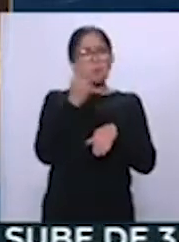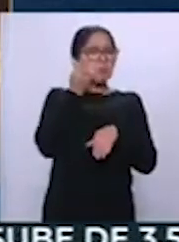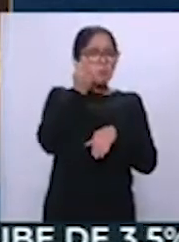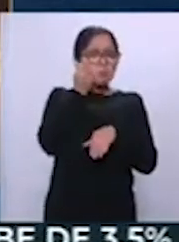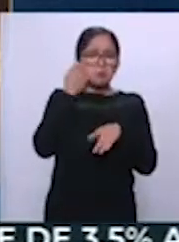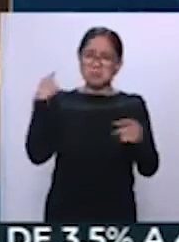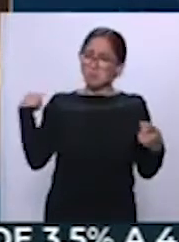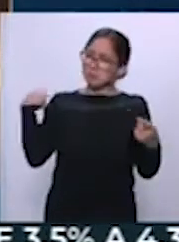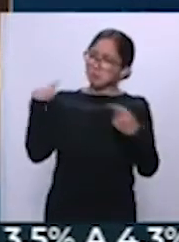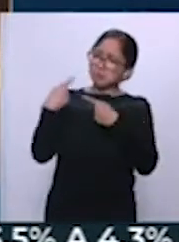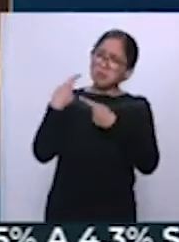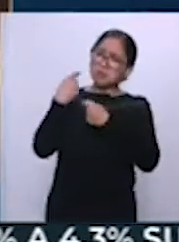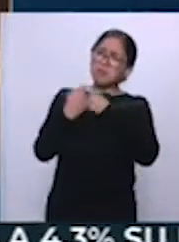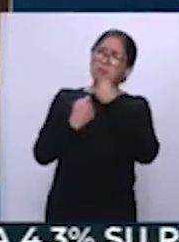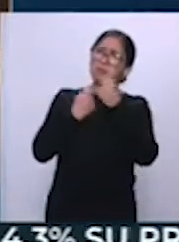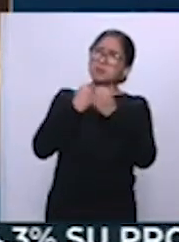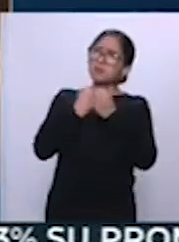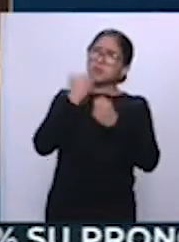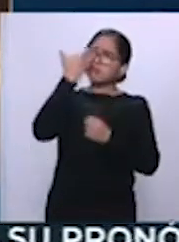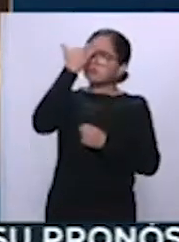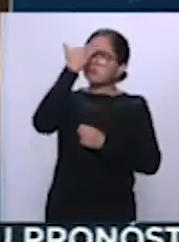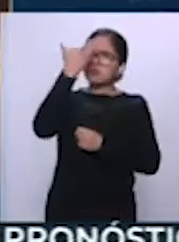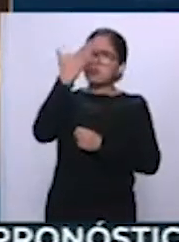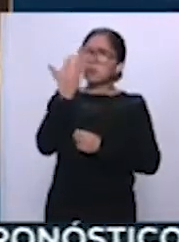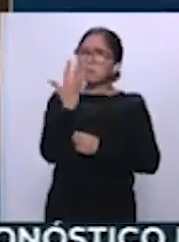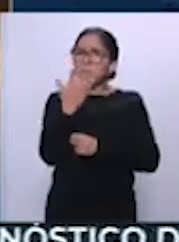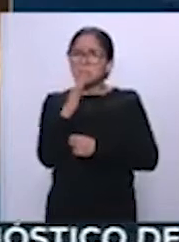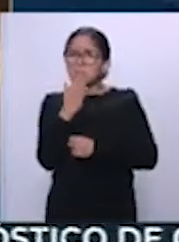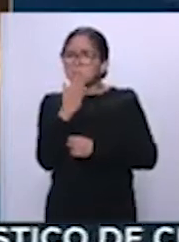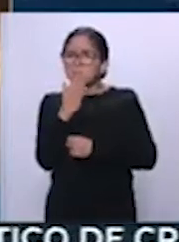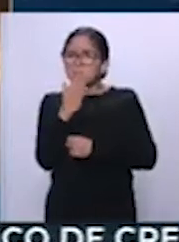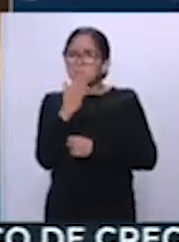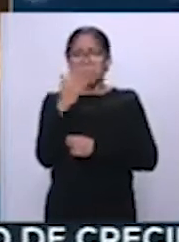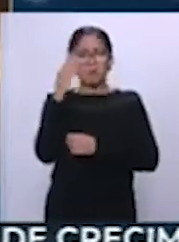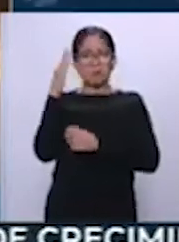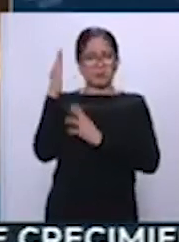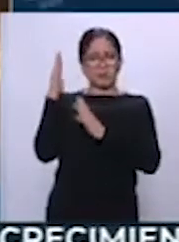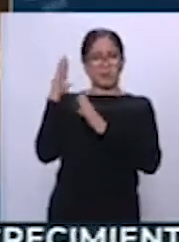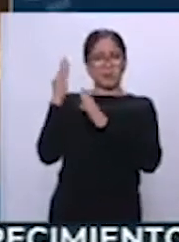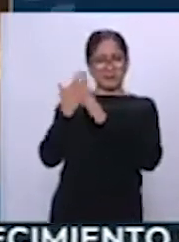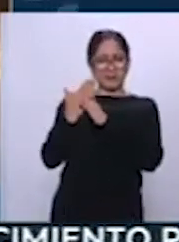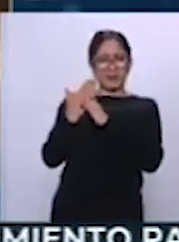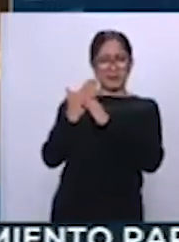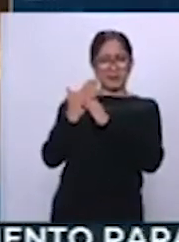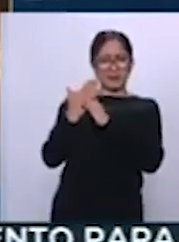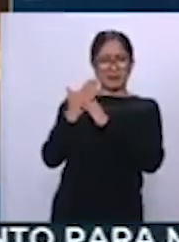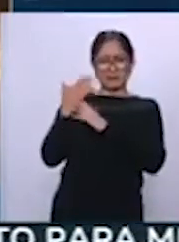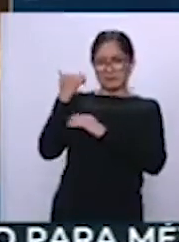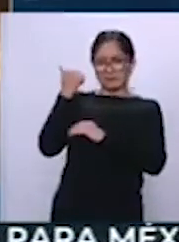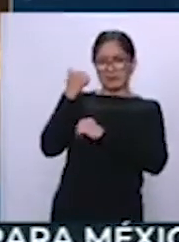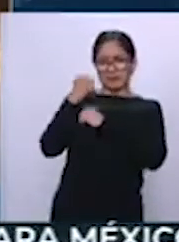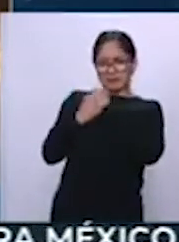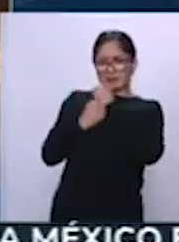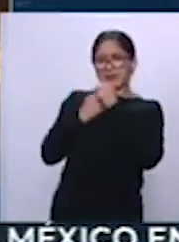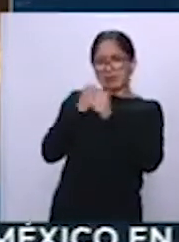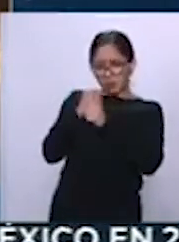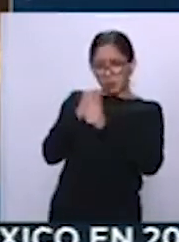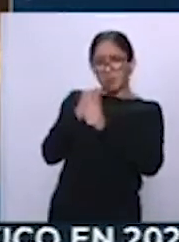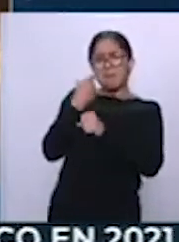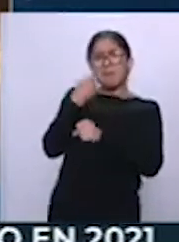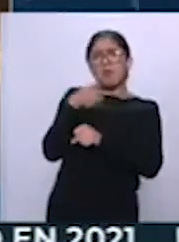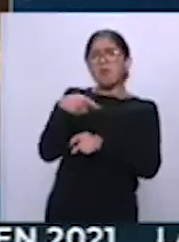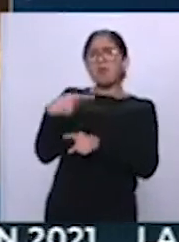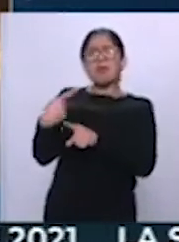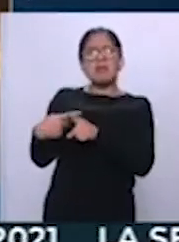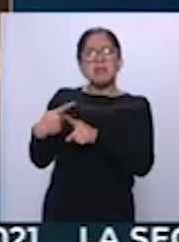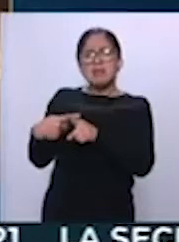años, ya llevamos prácticamente, estamos a mitad de sexenio, y hay que recordarle a la gente quién fue Alfredo